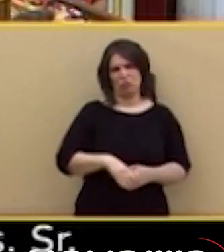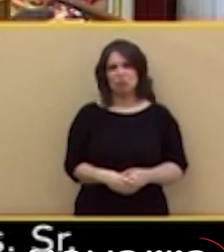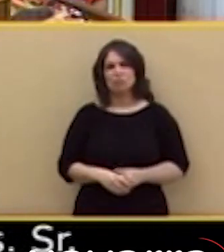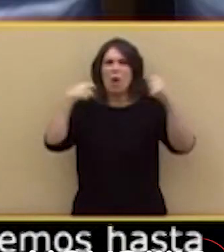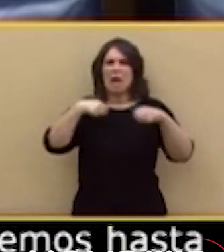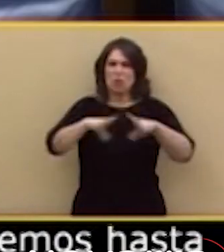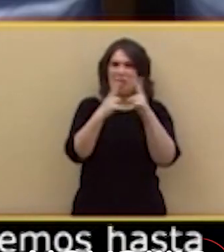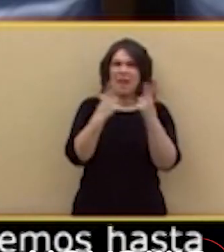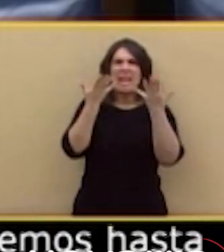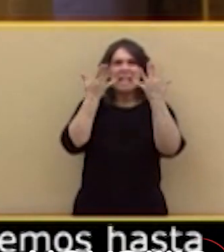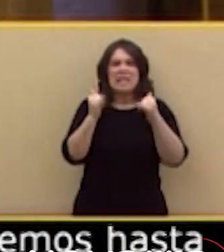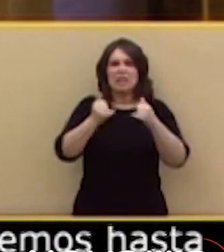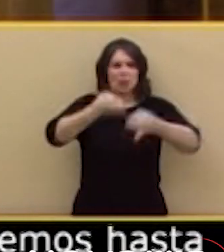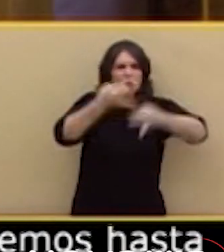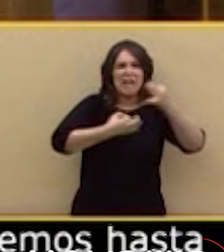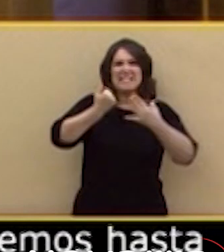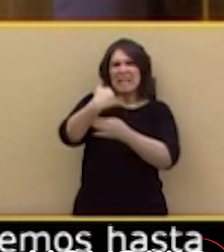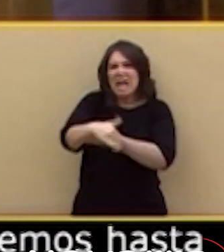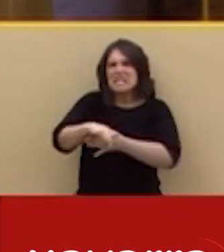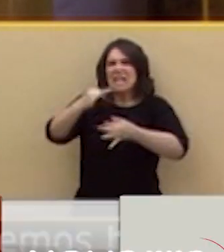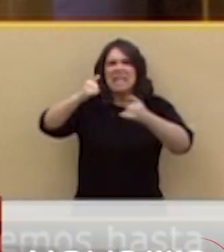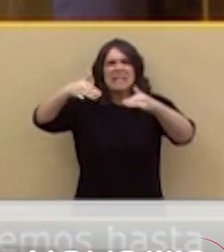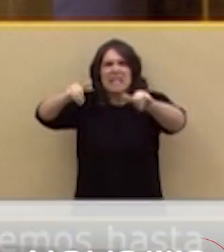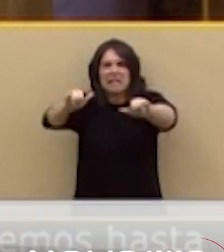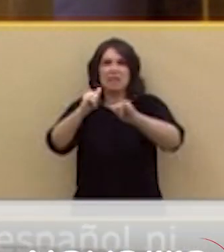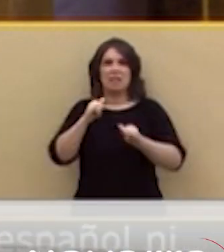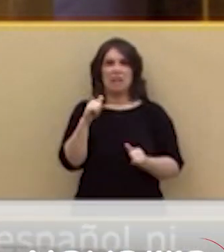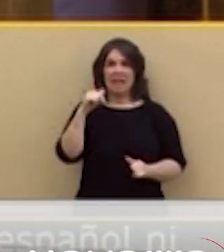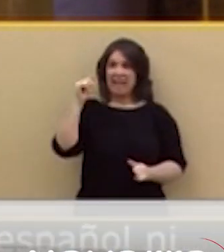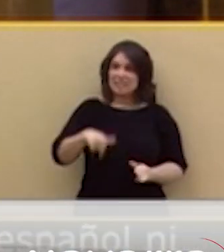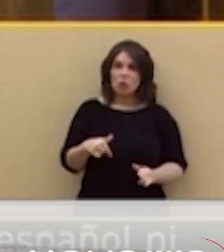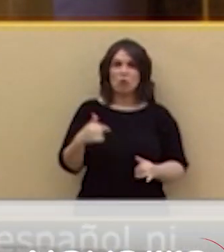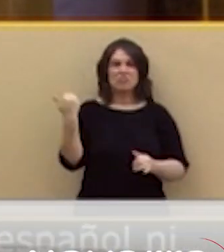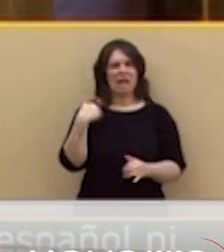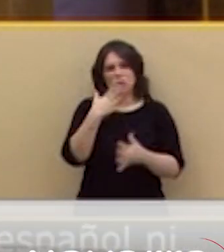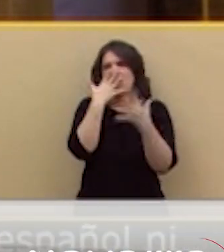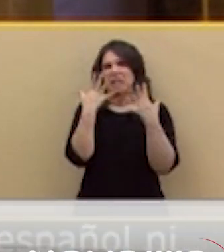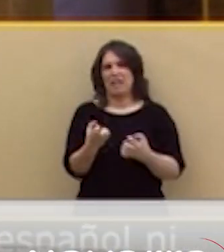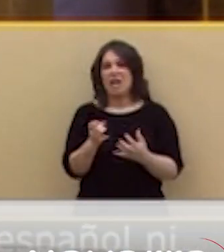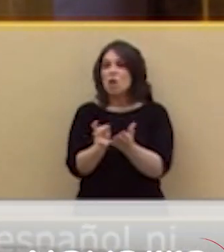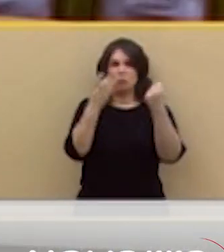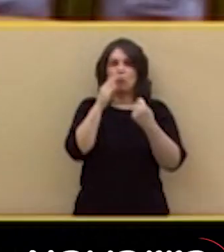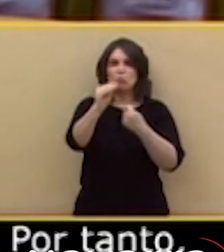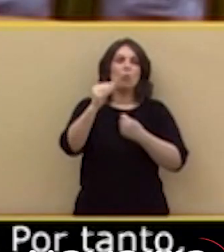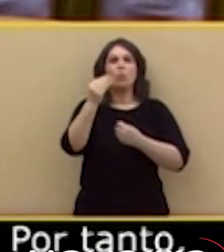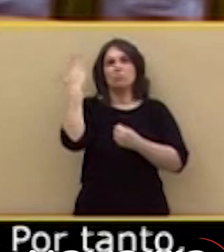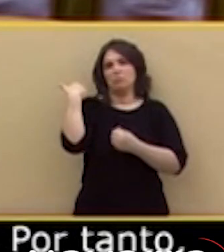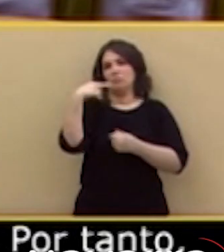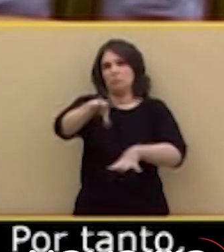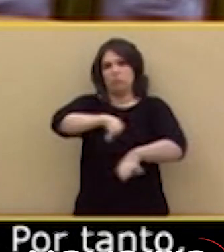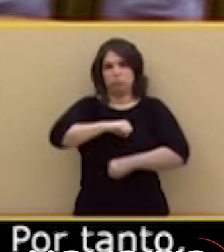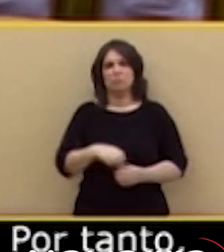ministro del Interior. Señor Sánchez, el que sobra en esta farsa ya convertida en tragedia no es un coronel, el que sobra es su ministro.